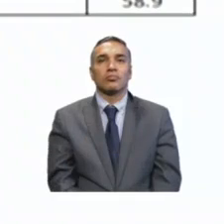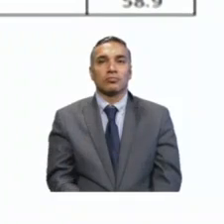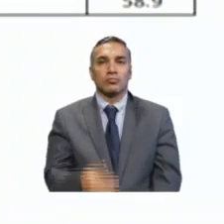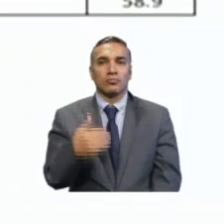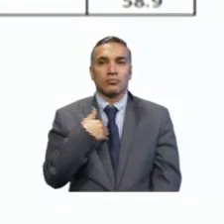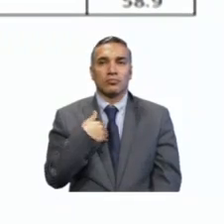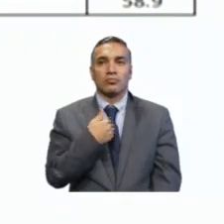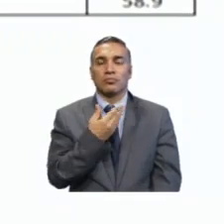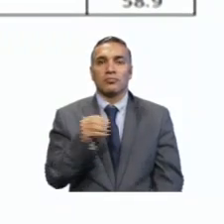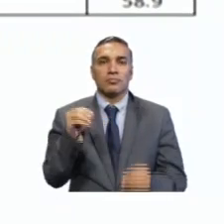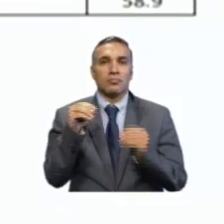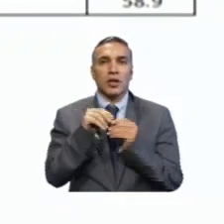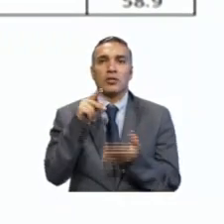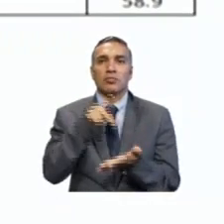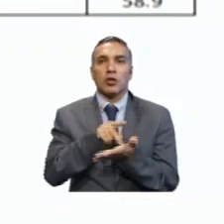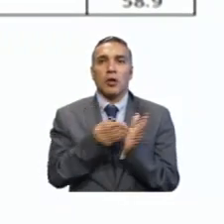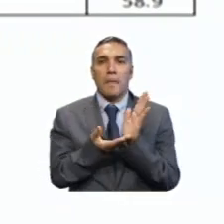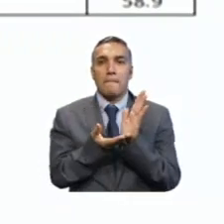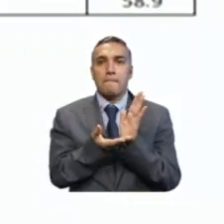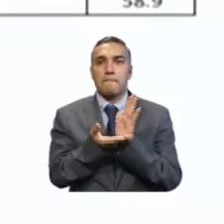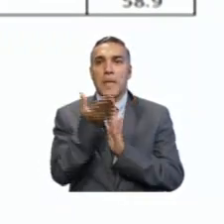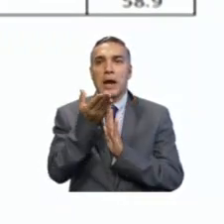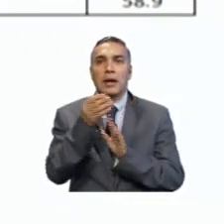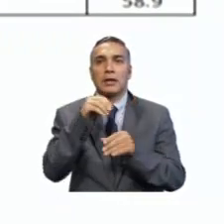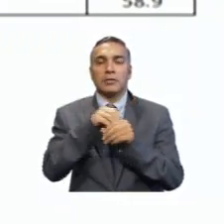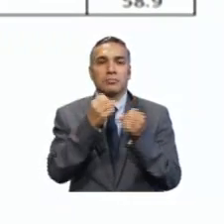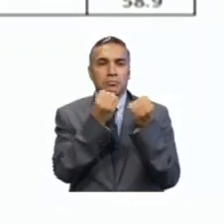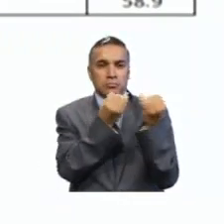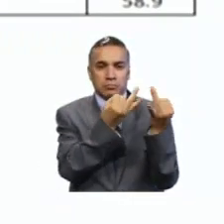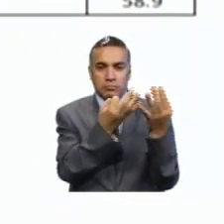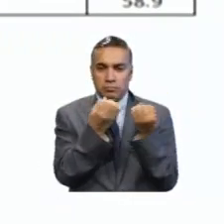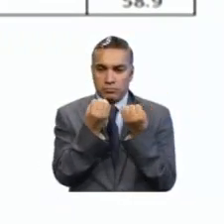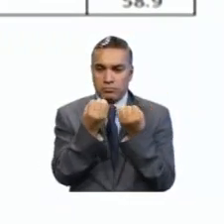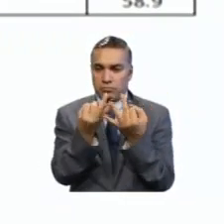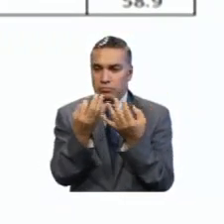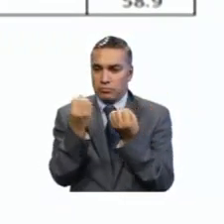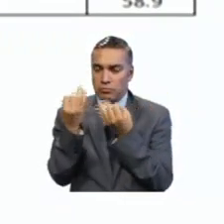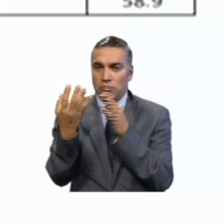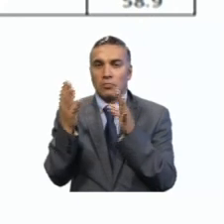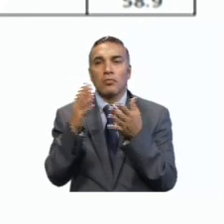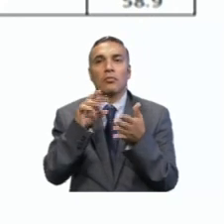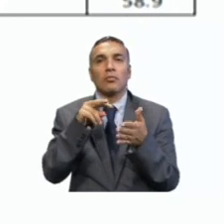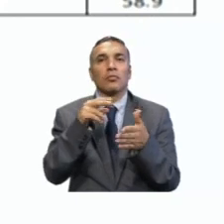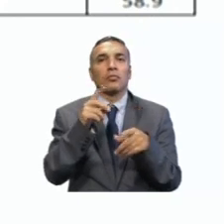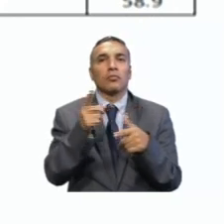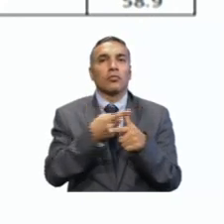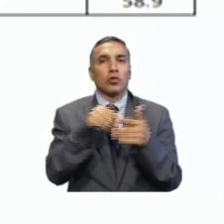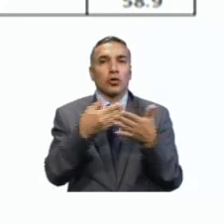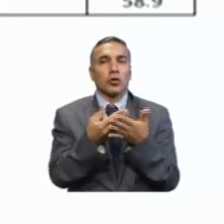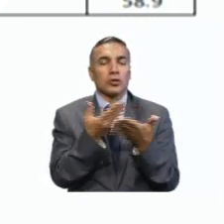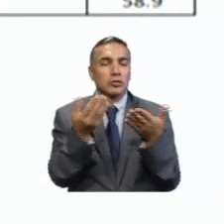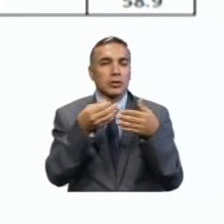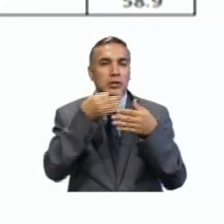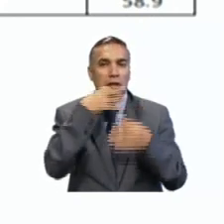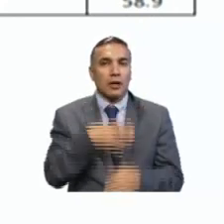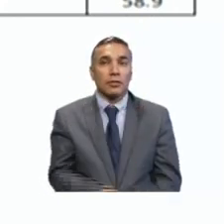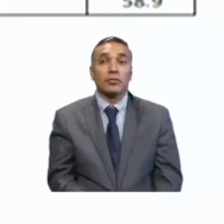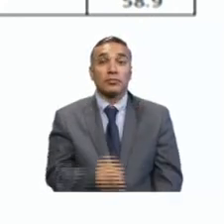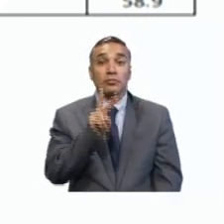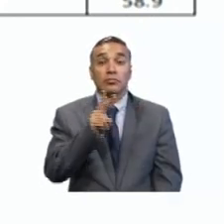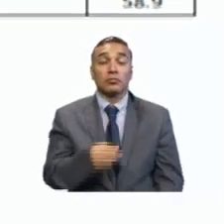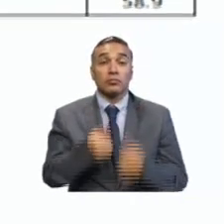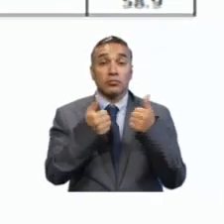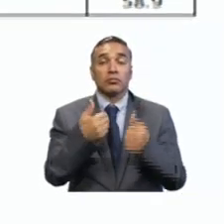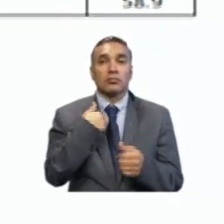obtenido las más altas calificaciones de la sumatoria de méritos, prueba escrita y prueba oral. Los 2 postulantes